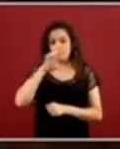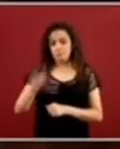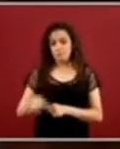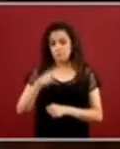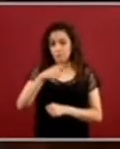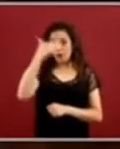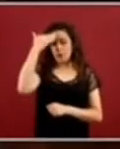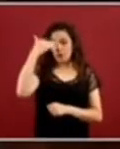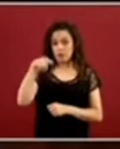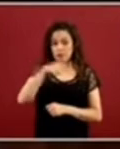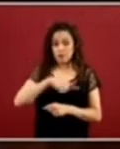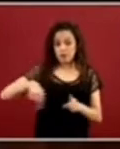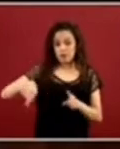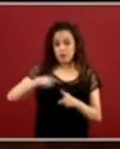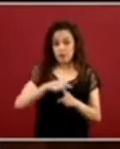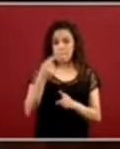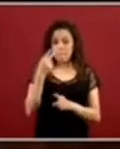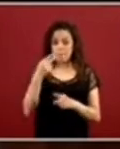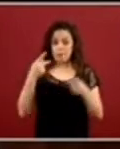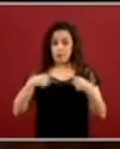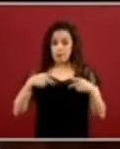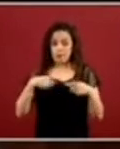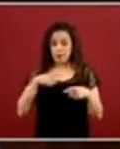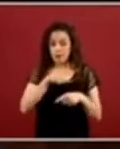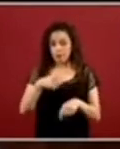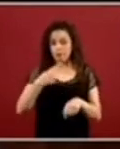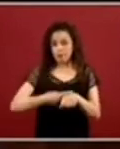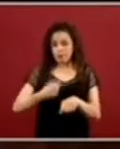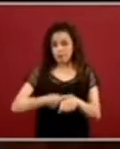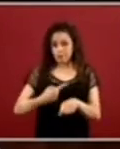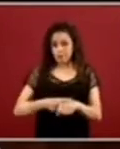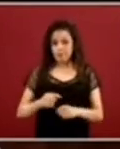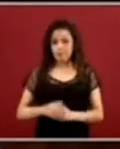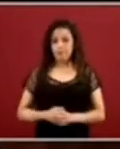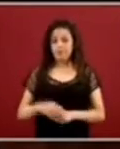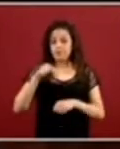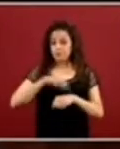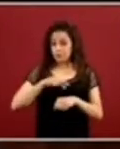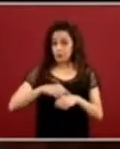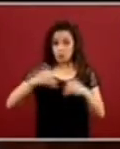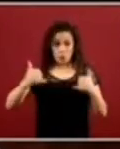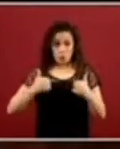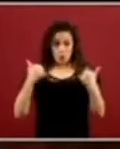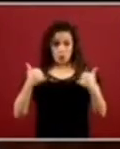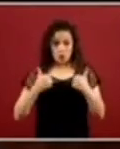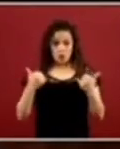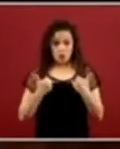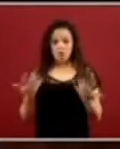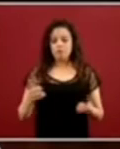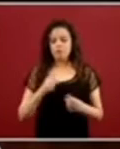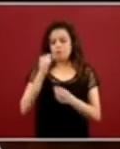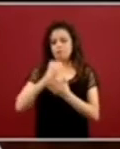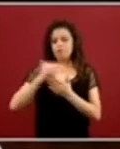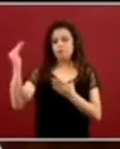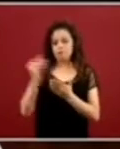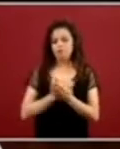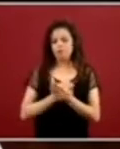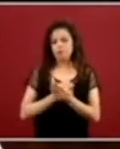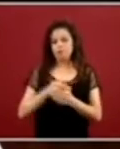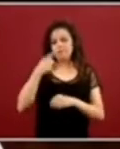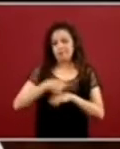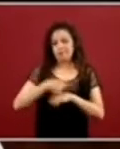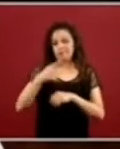ese grupo de 25 pacientes. Los médicos jóvenes tienen menos riesgo de la enfermedad complicada